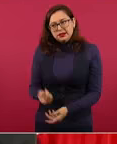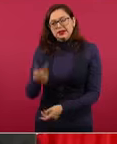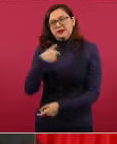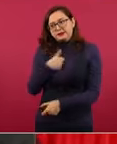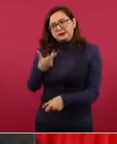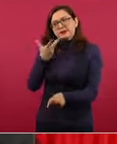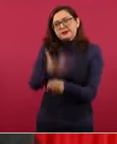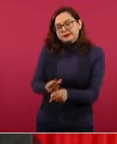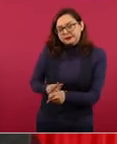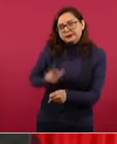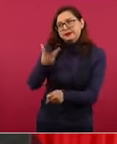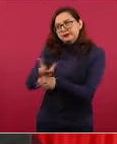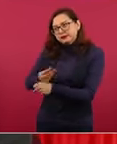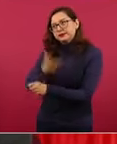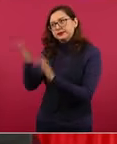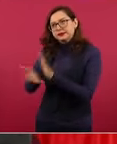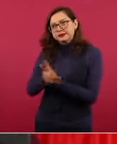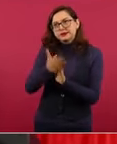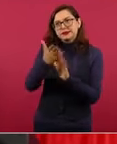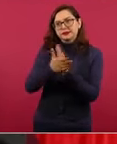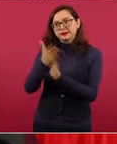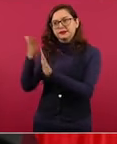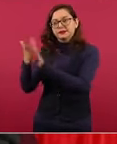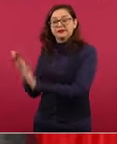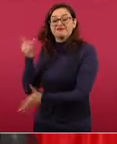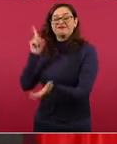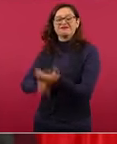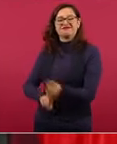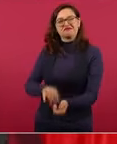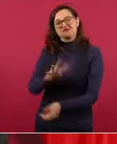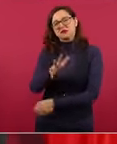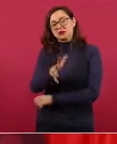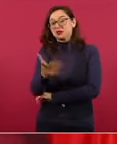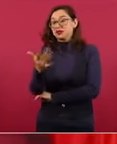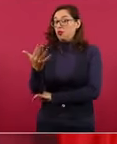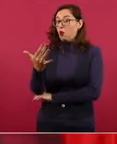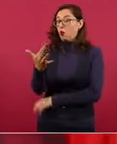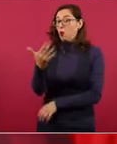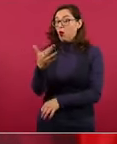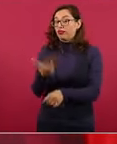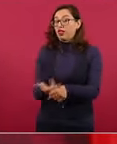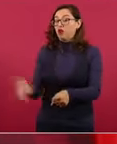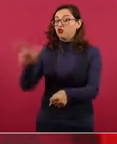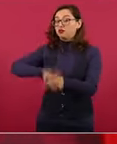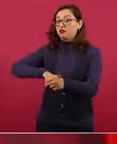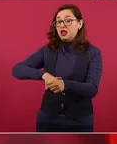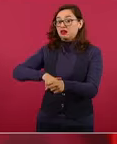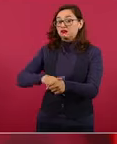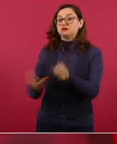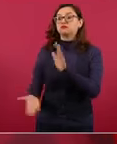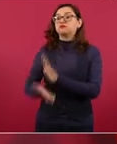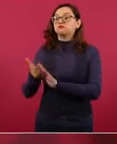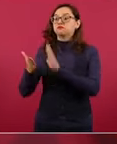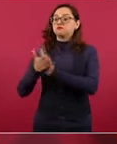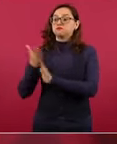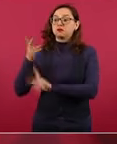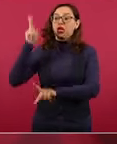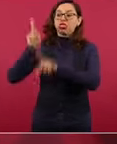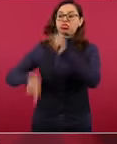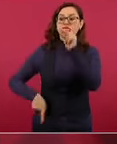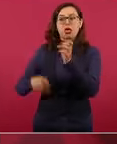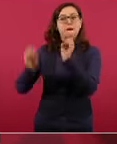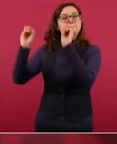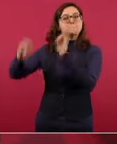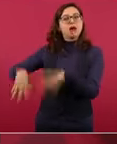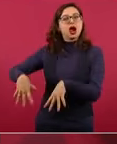alrededor de 50 porque era una forma de robarse el dinero